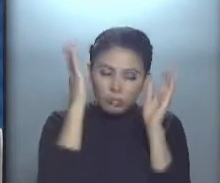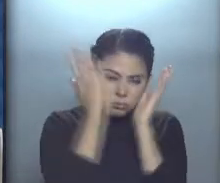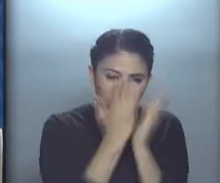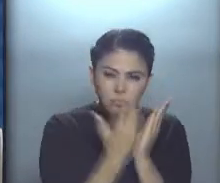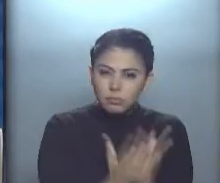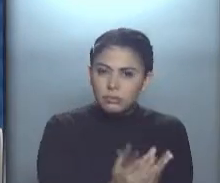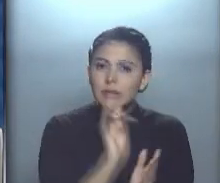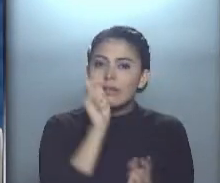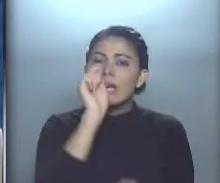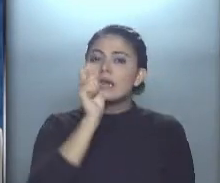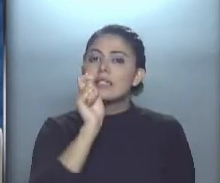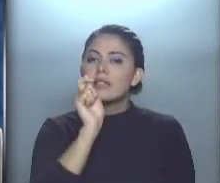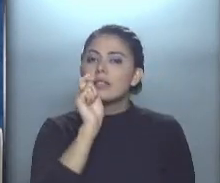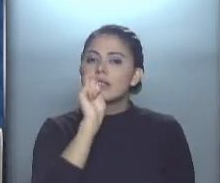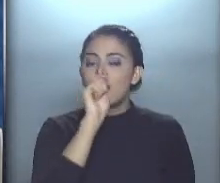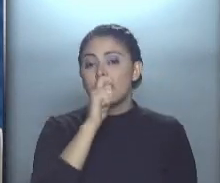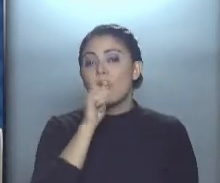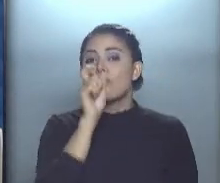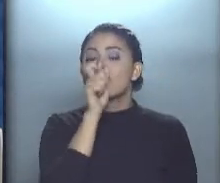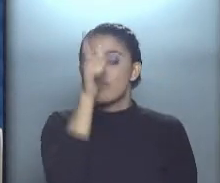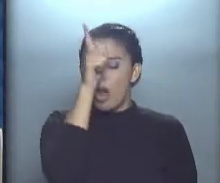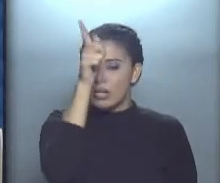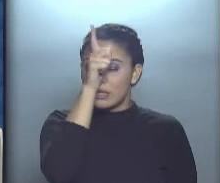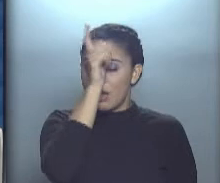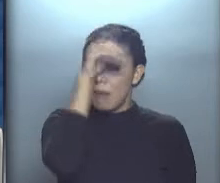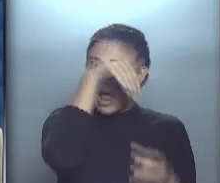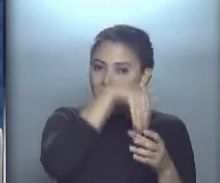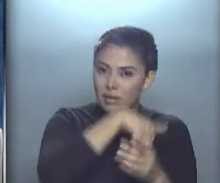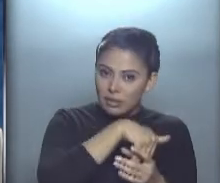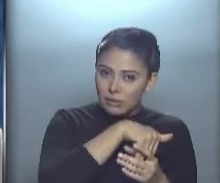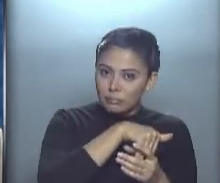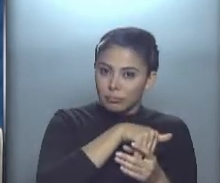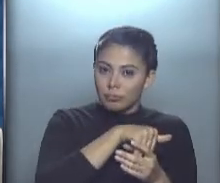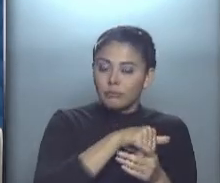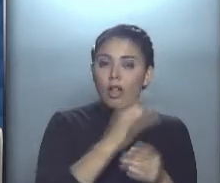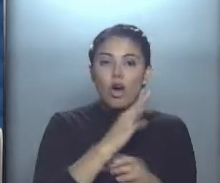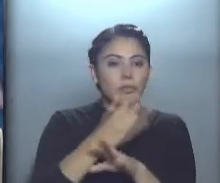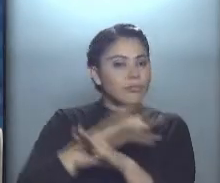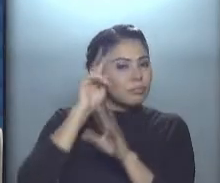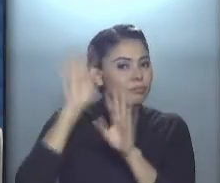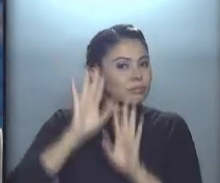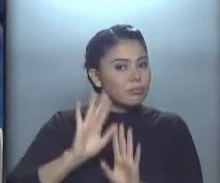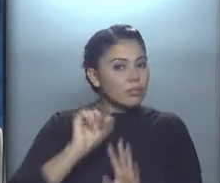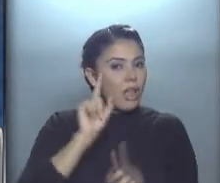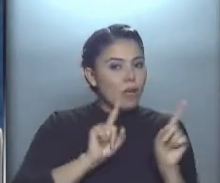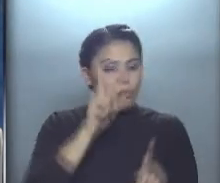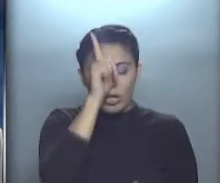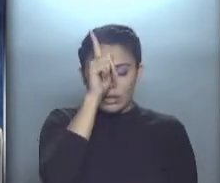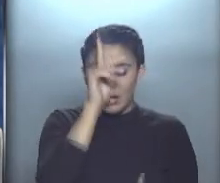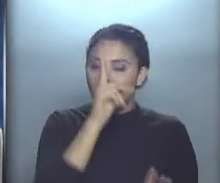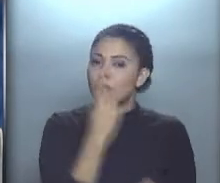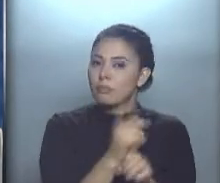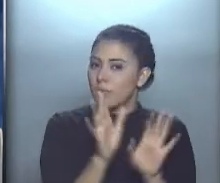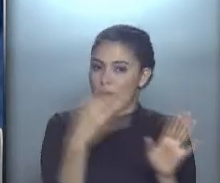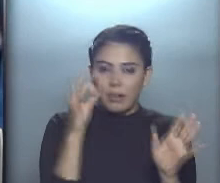correspondiente la identificación expresa de la participación expresa o tácita de miembros de la Fuerza de Seguridad. Eso es una cuestión